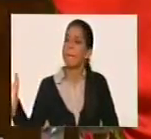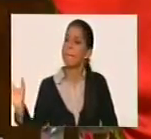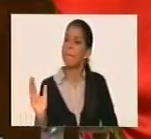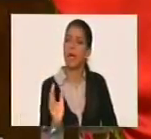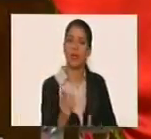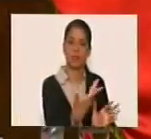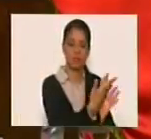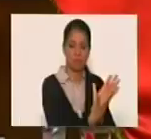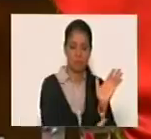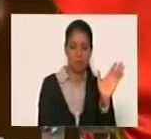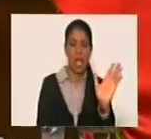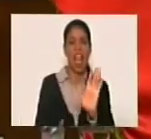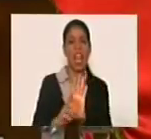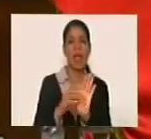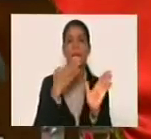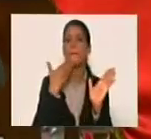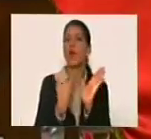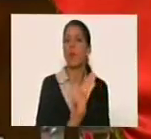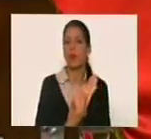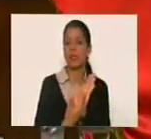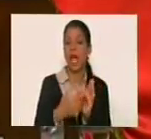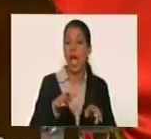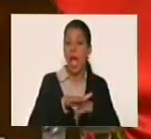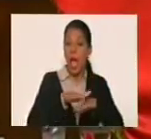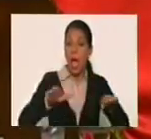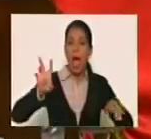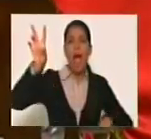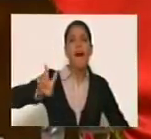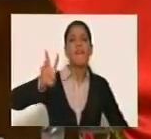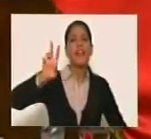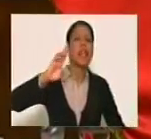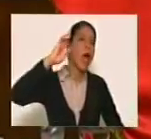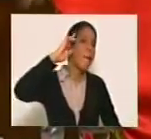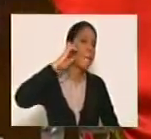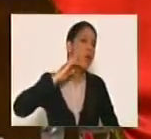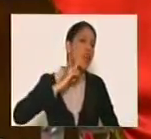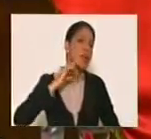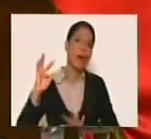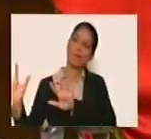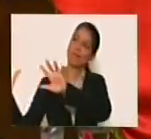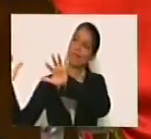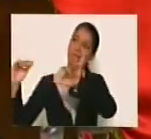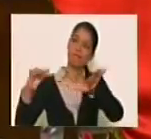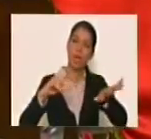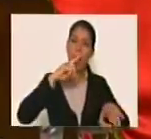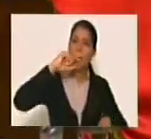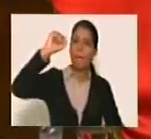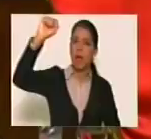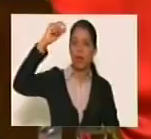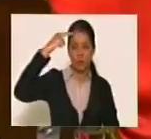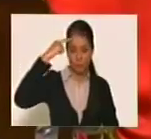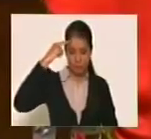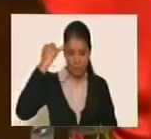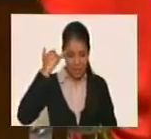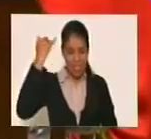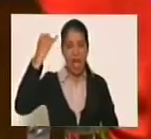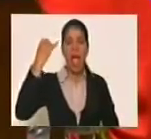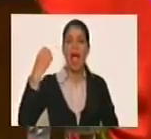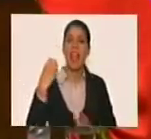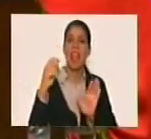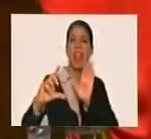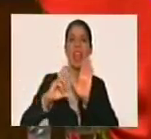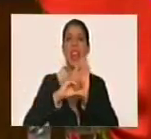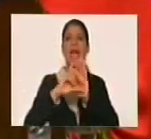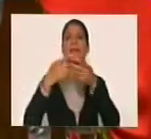ley, sino que la hizo en la Avenida Bolívar. En la Avenida Bolívar Maduro propuso esta ley. Propuso esta ley